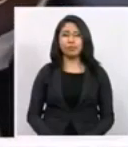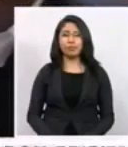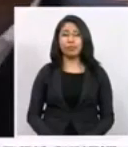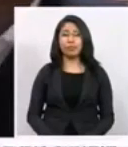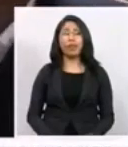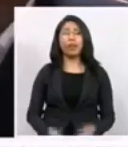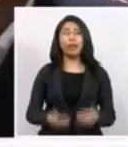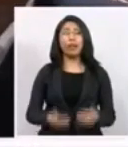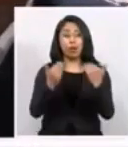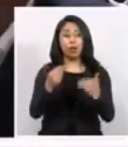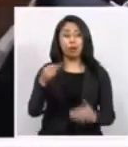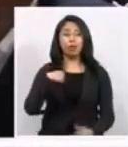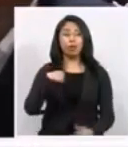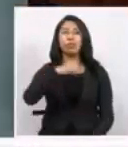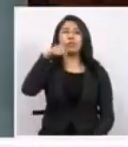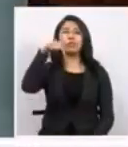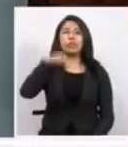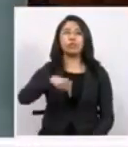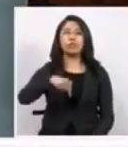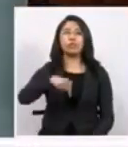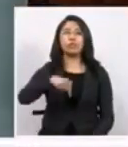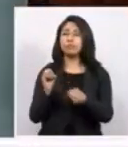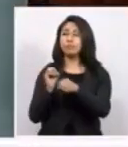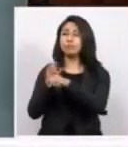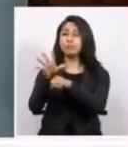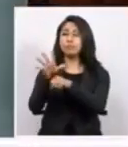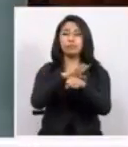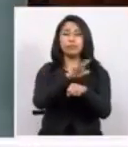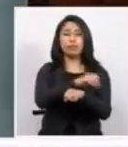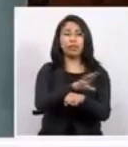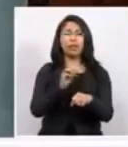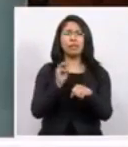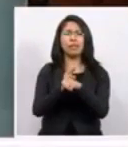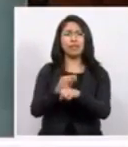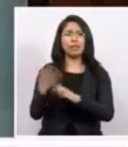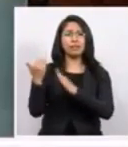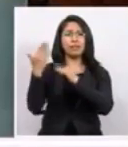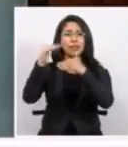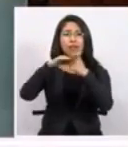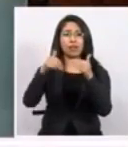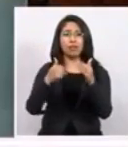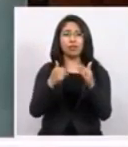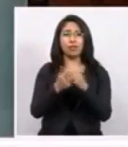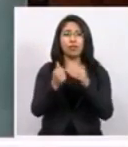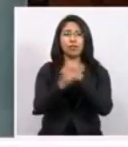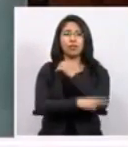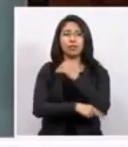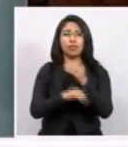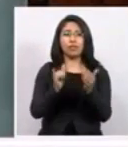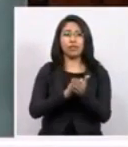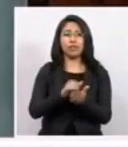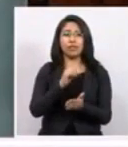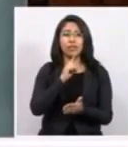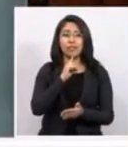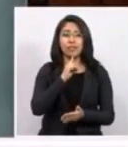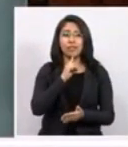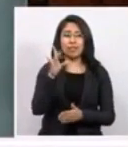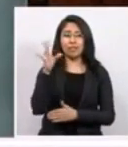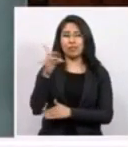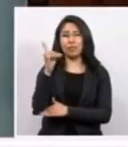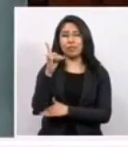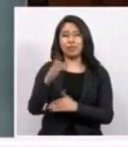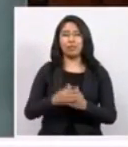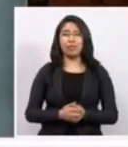Hoy estamos aquí para enviar un mensaje de esperanza a todas las naciones que conforman Bolivia, a